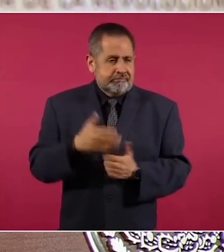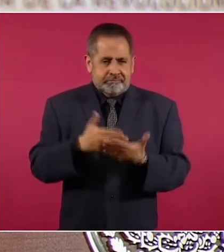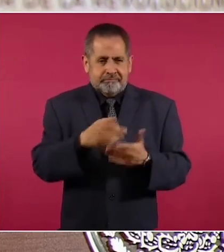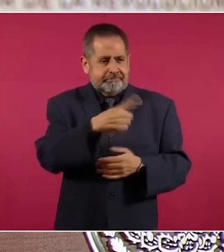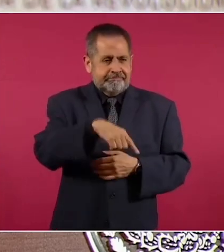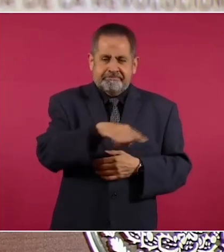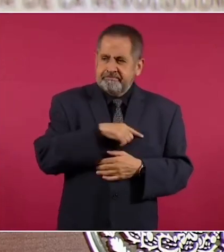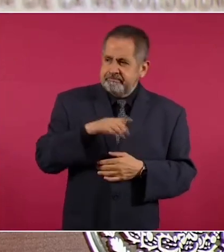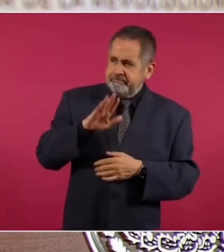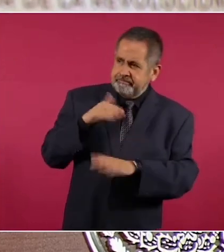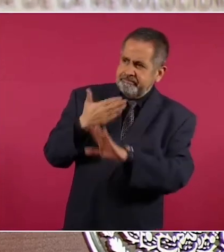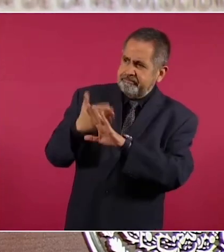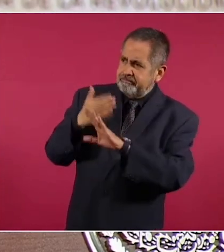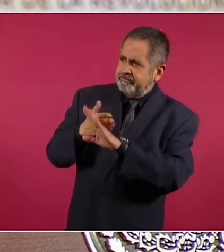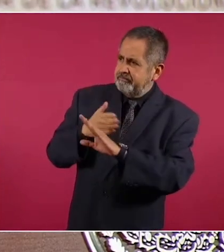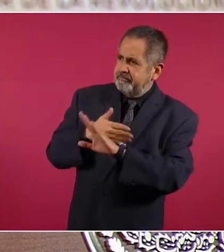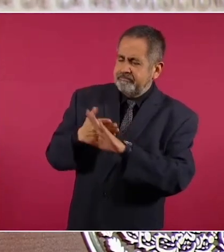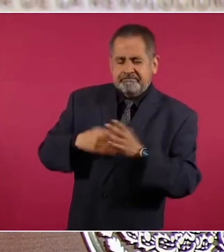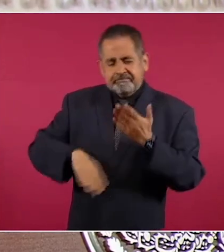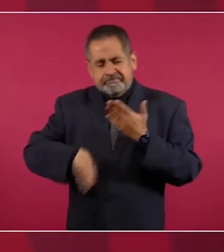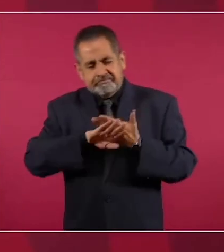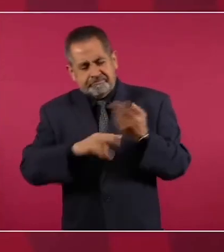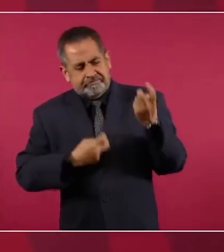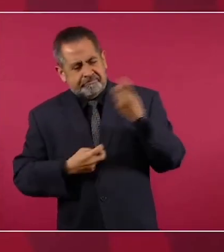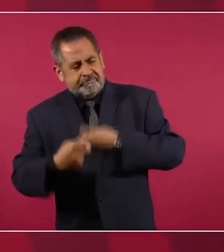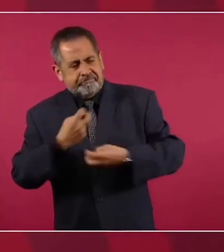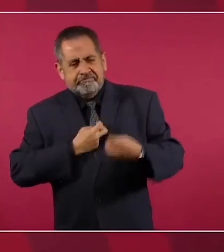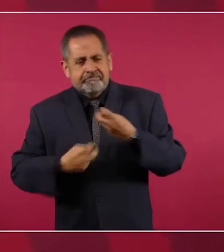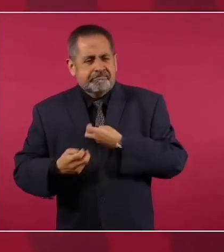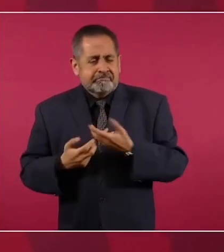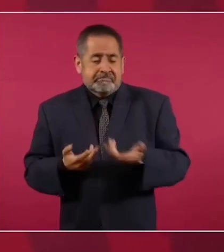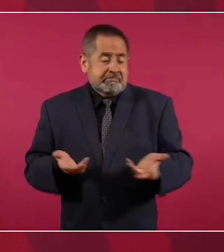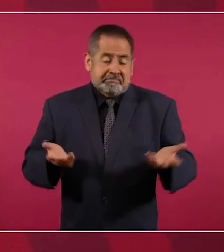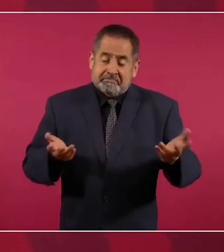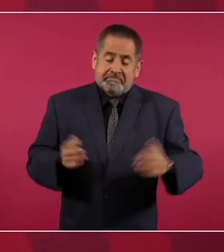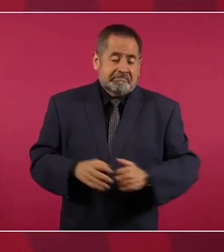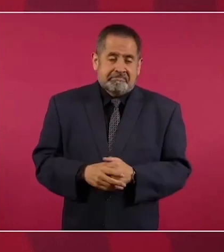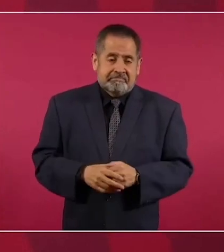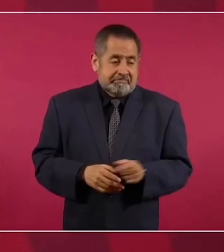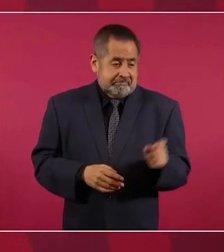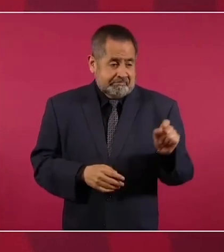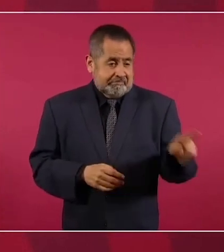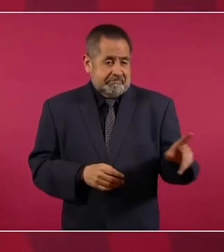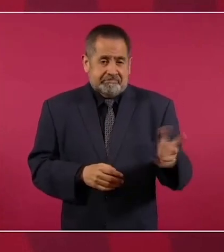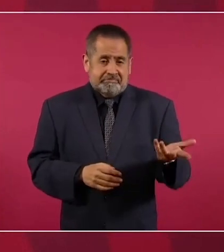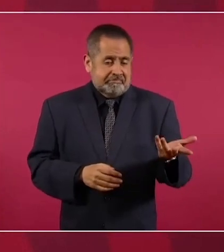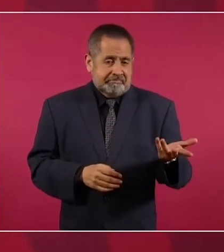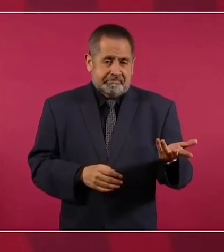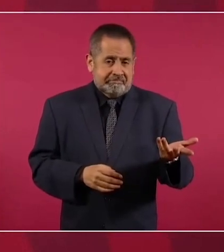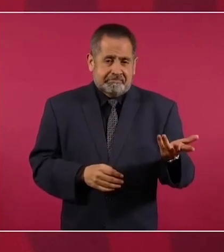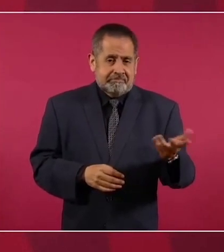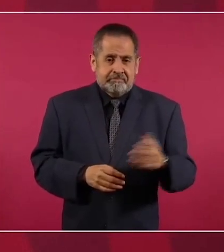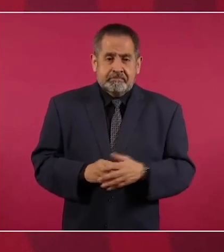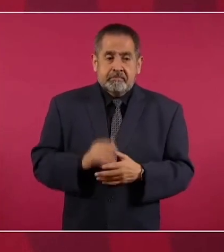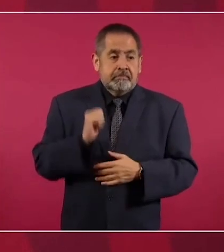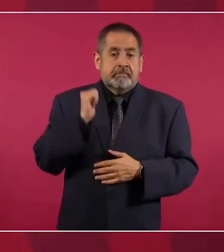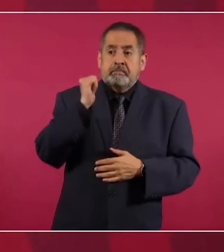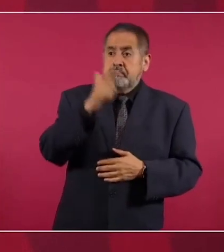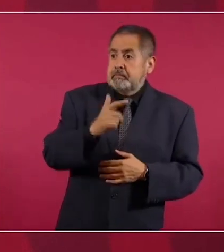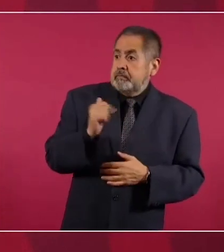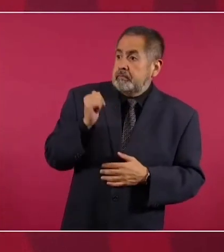dedicado a atacarnos, a nosotros, y pues cualquier cosa